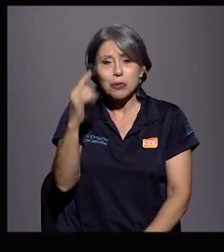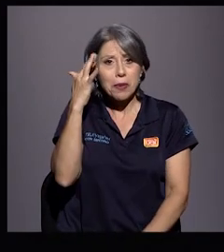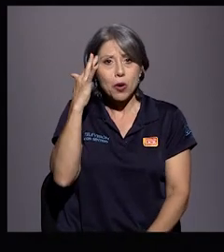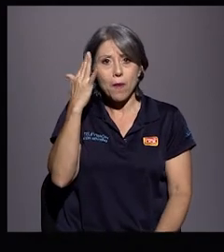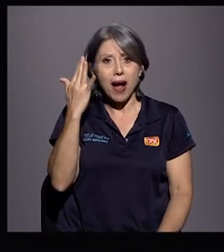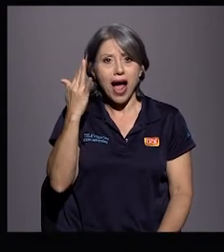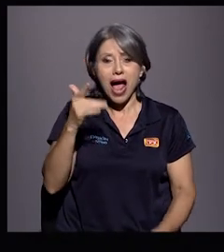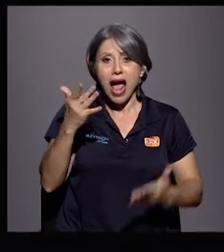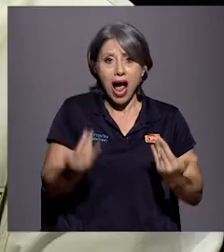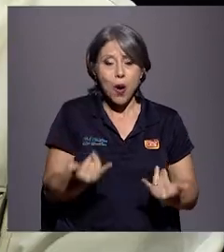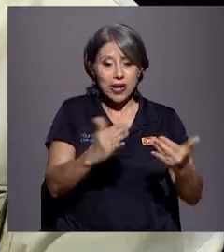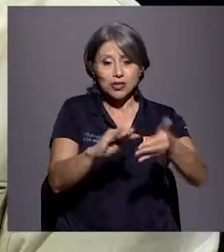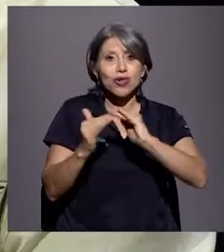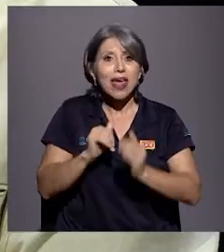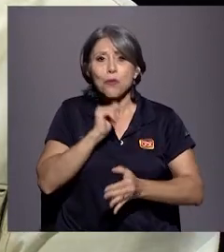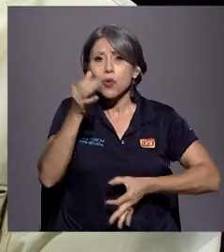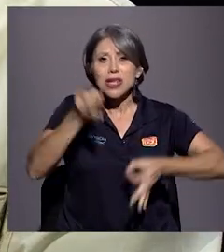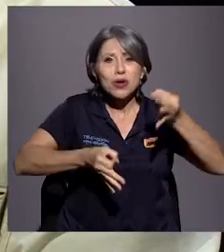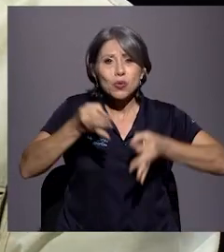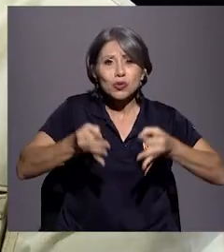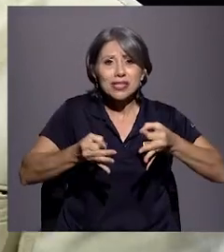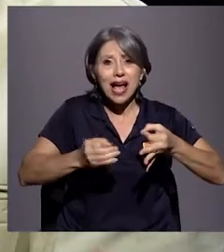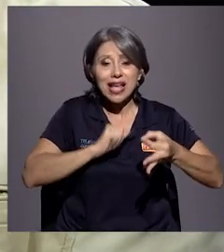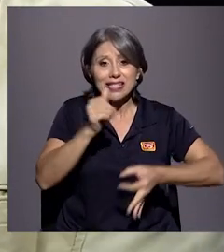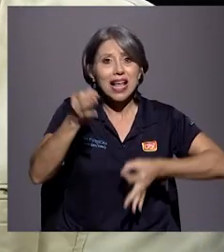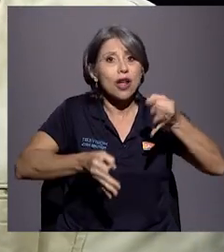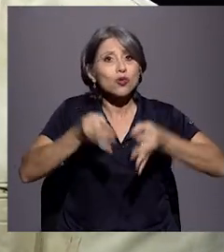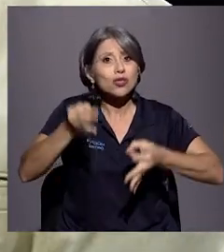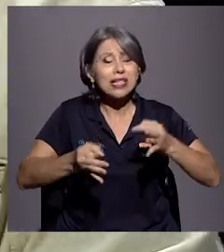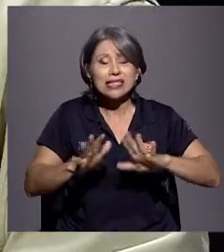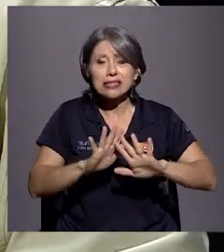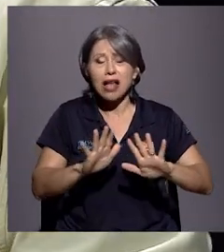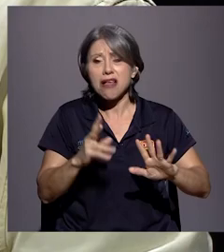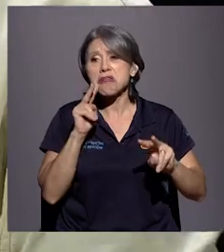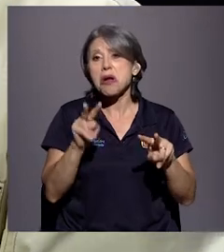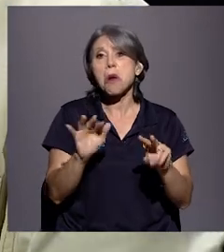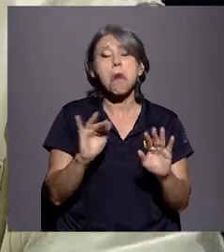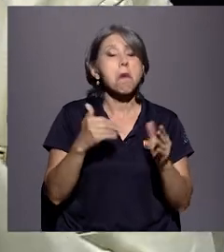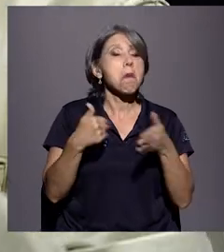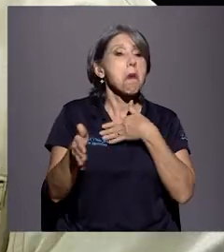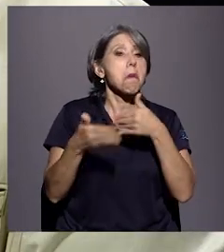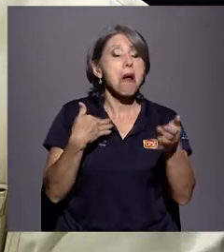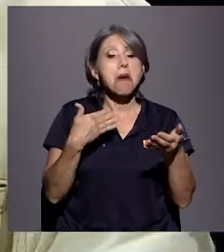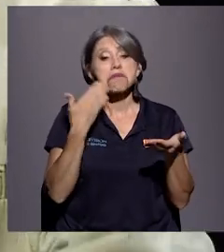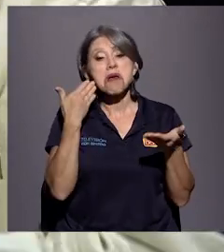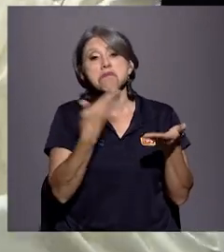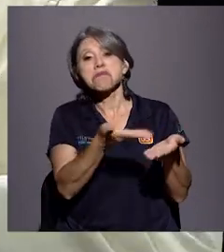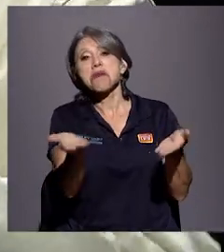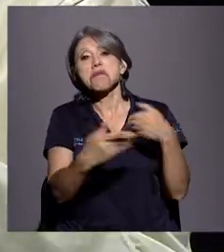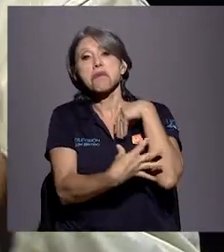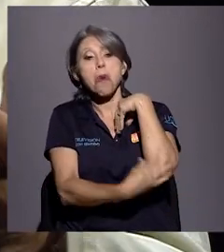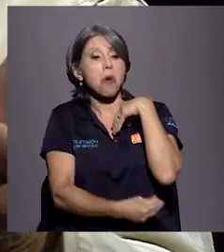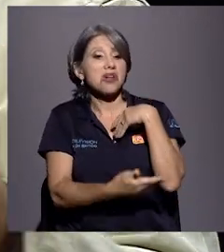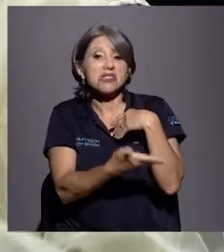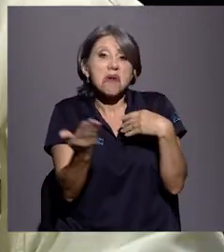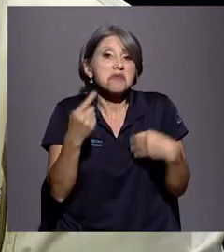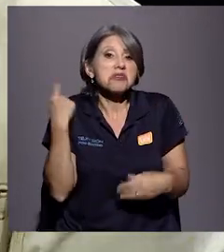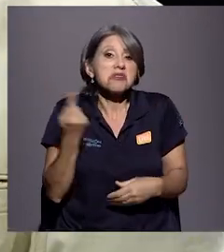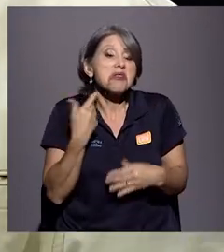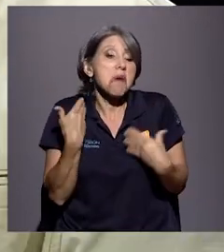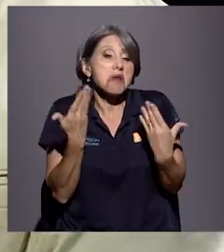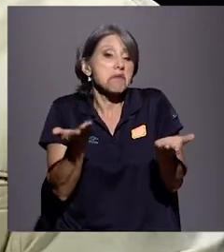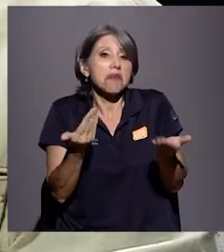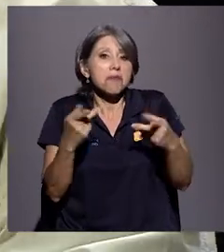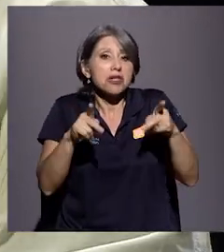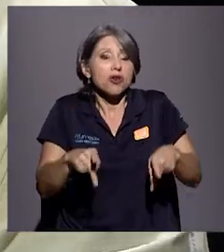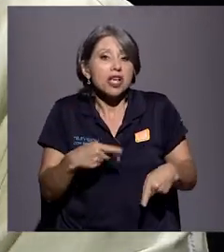ciudad muy injusta donde esta injusticia está banalizada. Parece que es así. Son pobres y vaya a haber siempre pobres y no